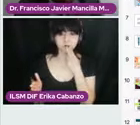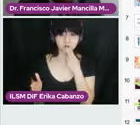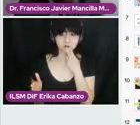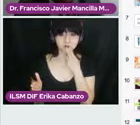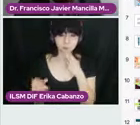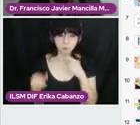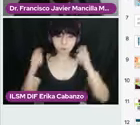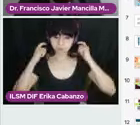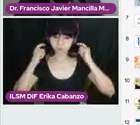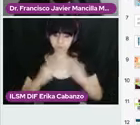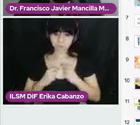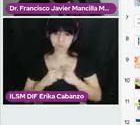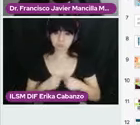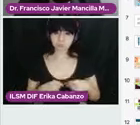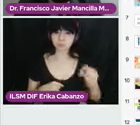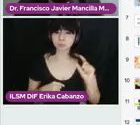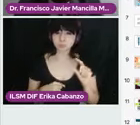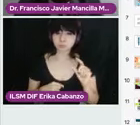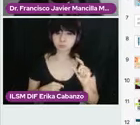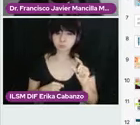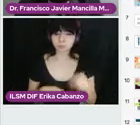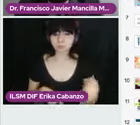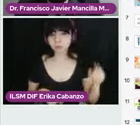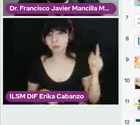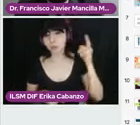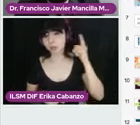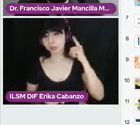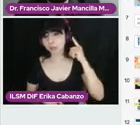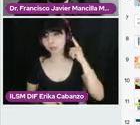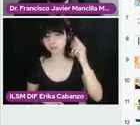estetoscopio especial, donde lo colocamos en el conducto auditivo externo, y